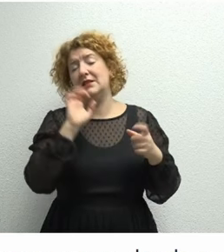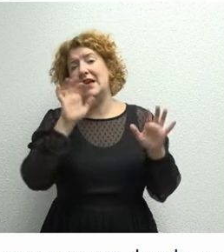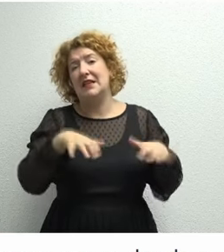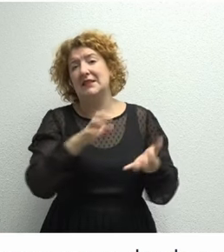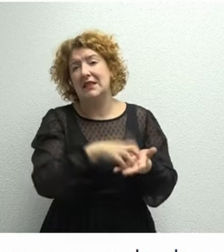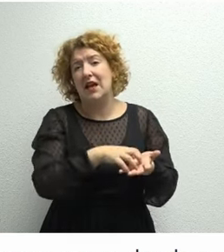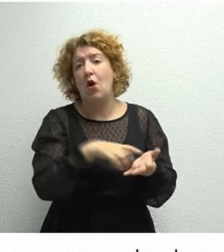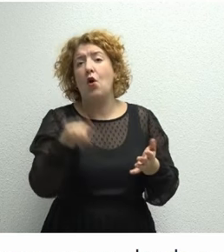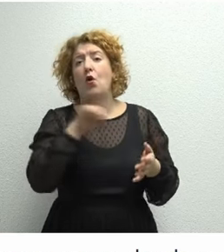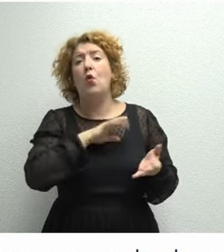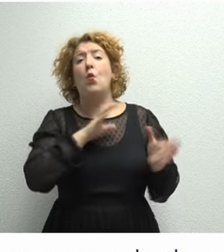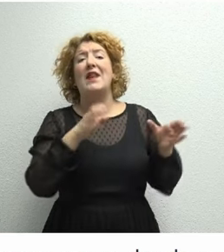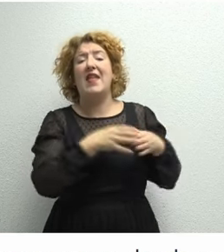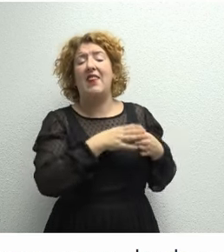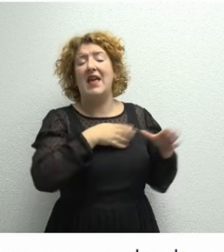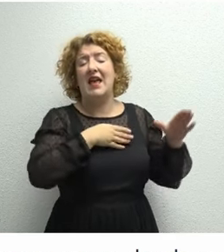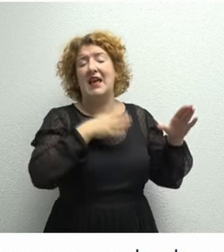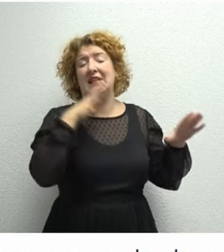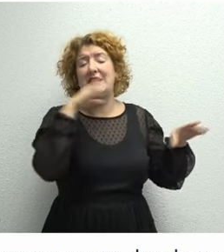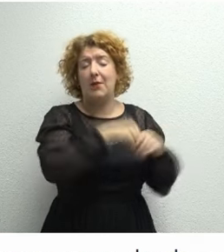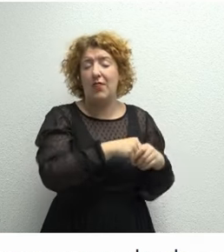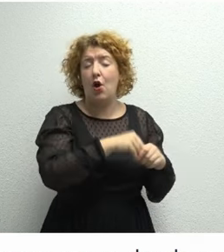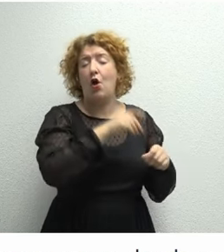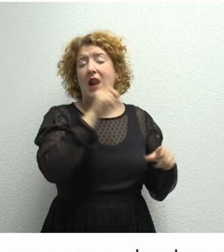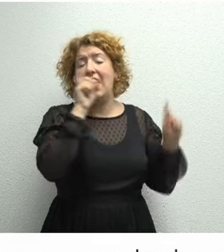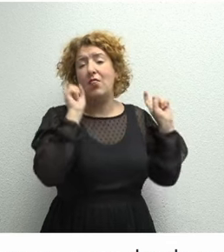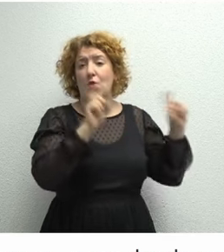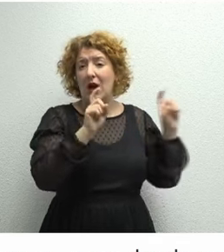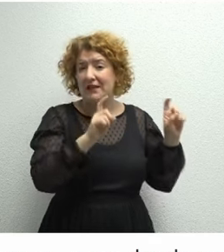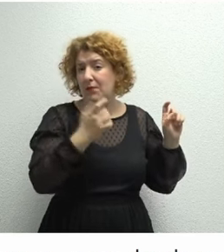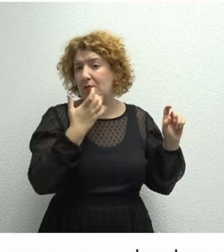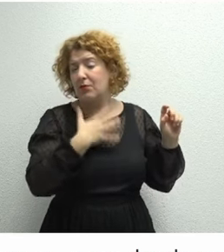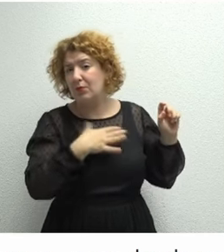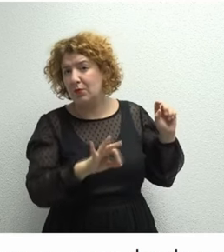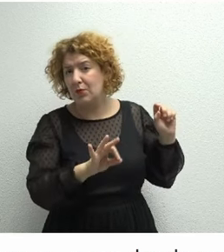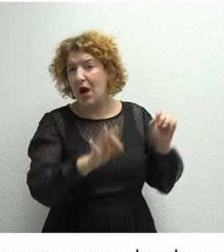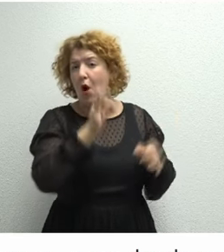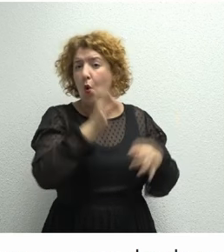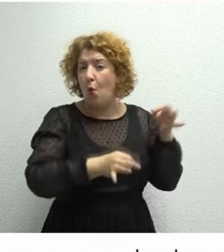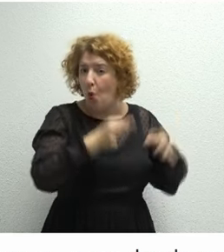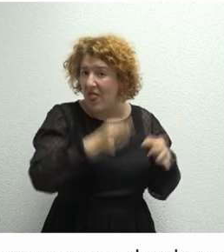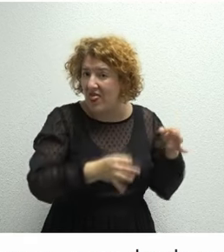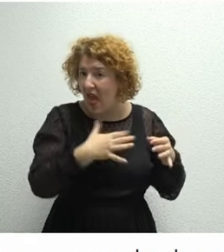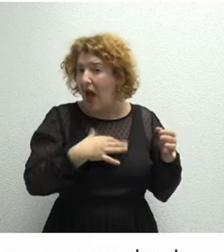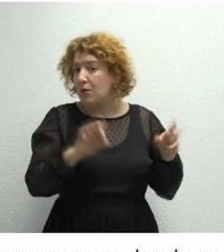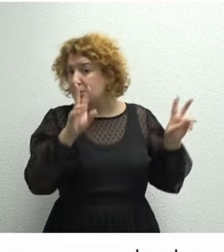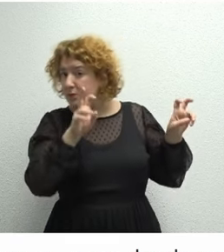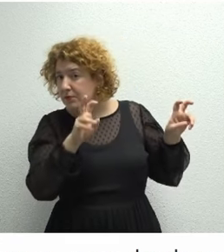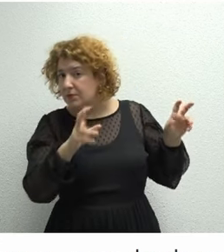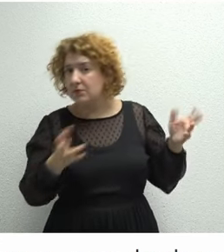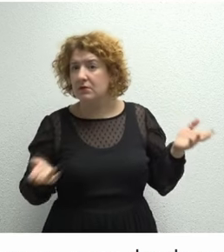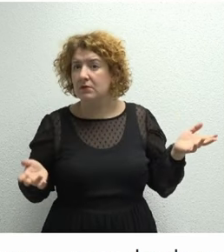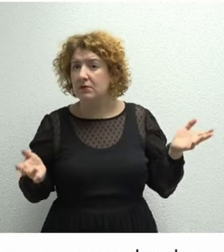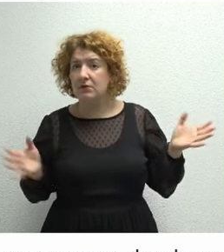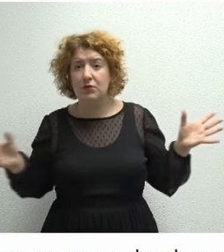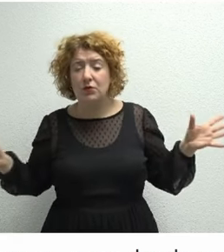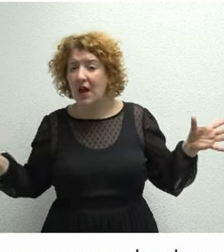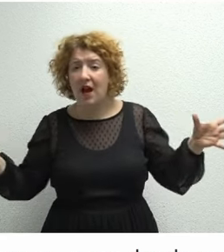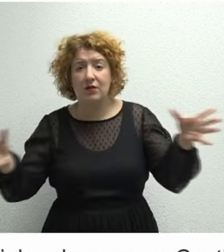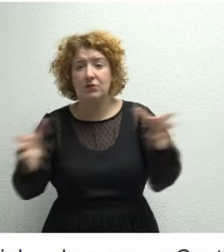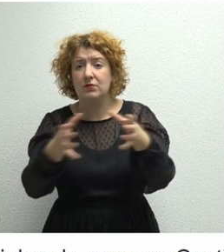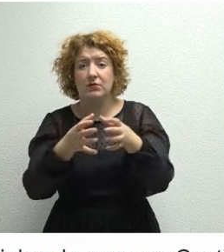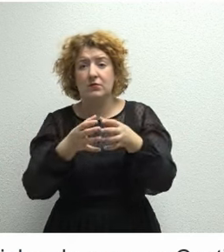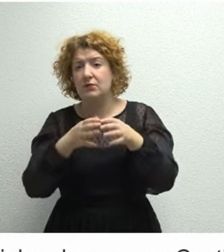intervención educativa porque también tenemos temas de chicos a nivel judicial y y todos nosotros